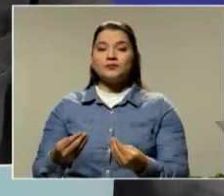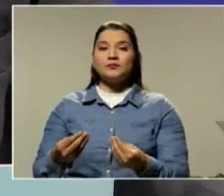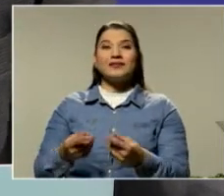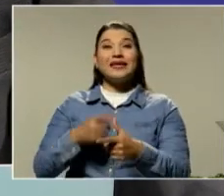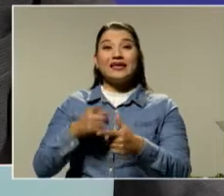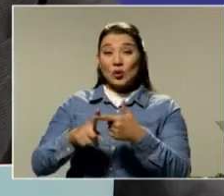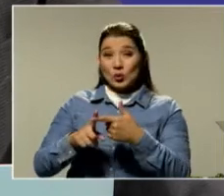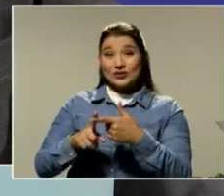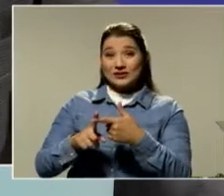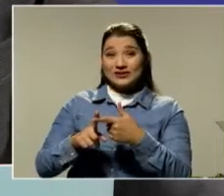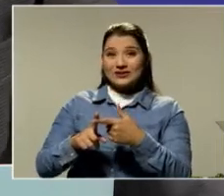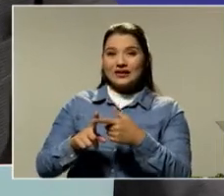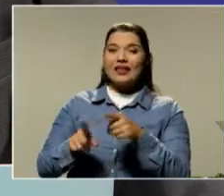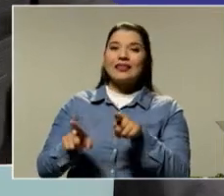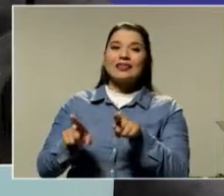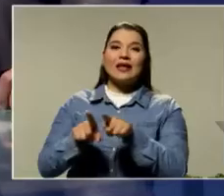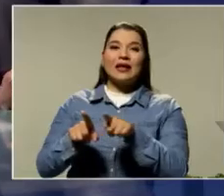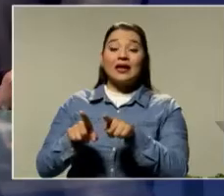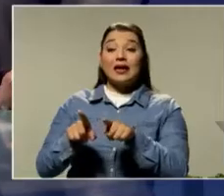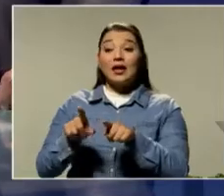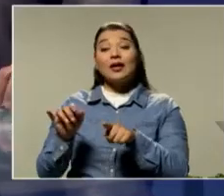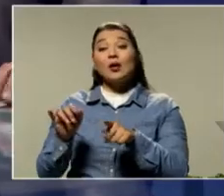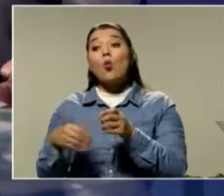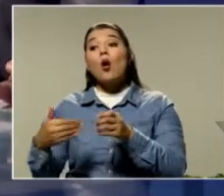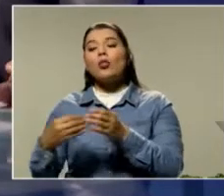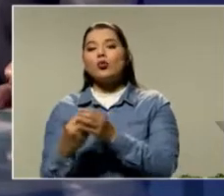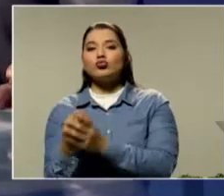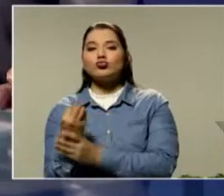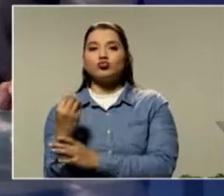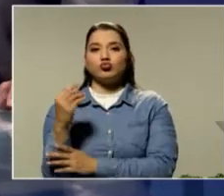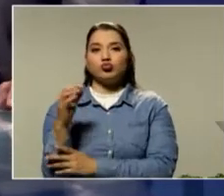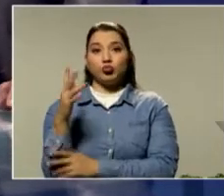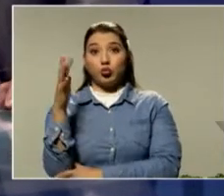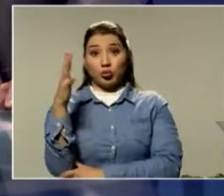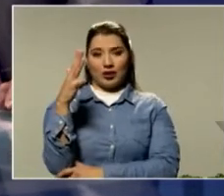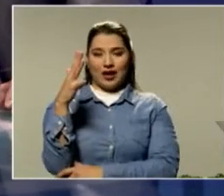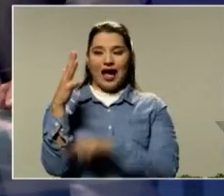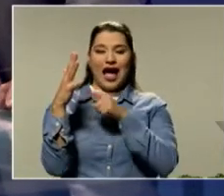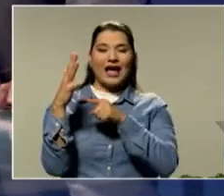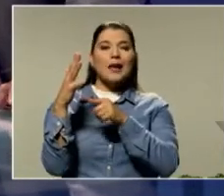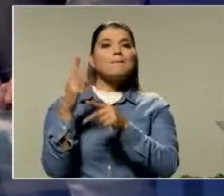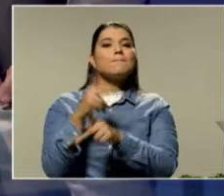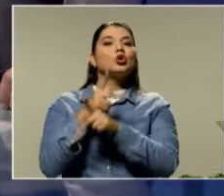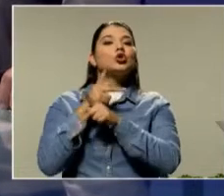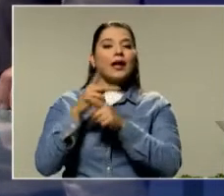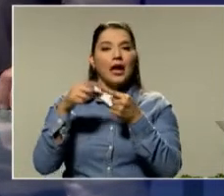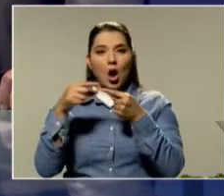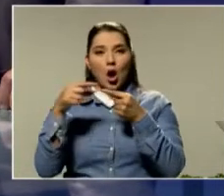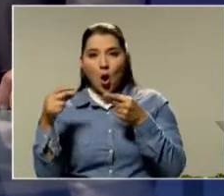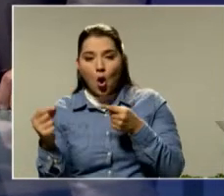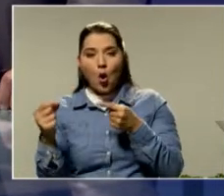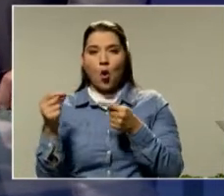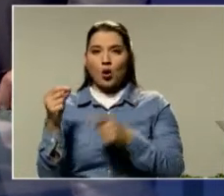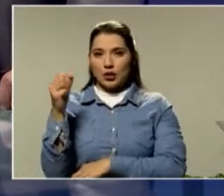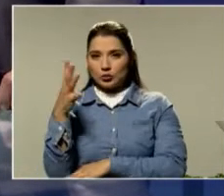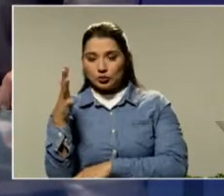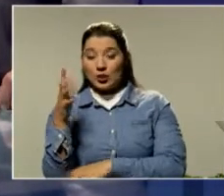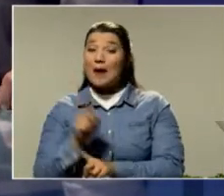controlar plagas de la parte aérea también. Digamos, desde el punto de vista agronómico, un producto interesante, pero con